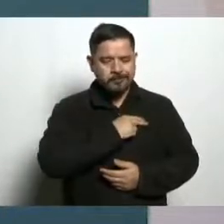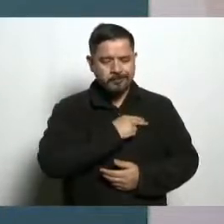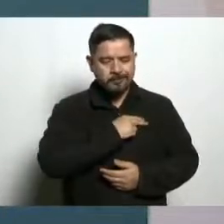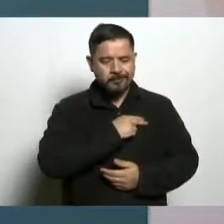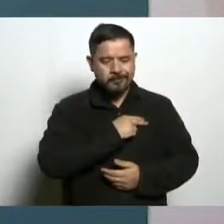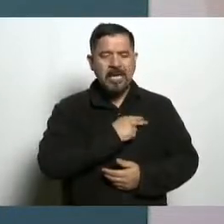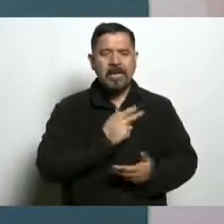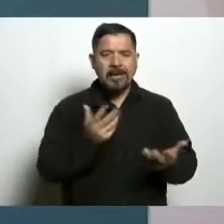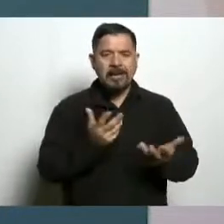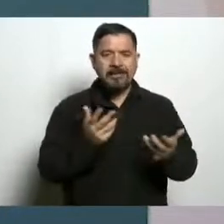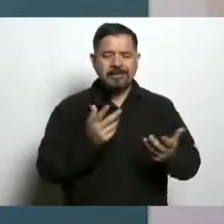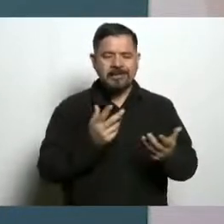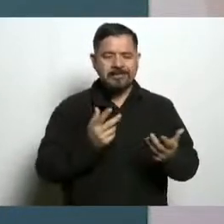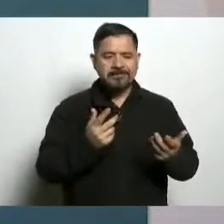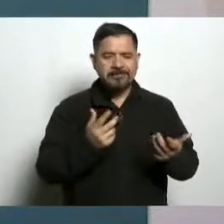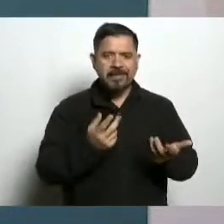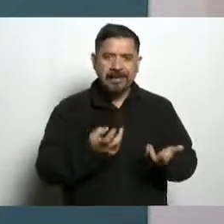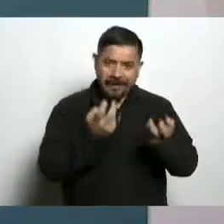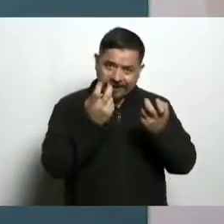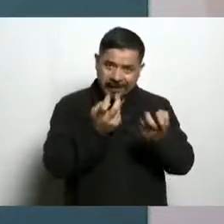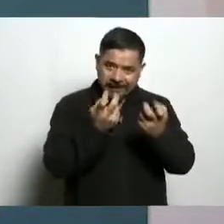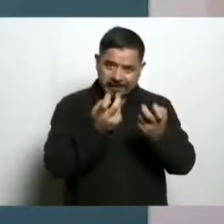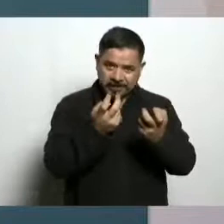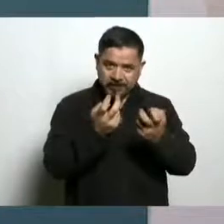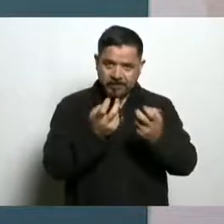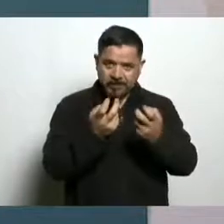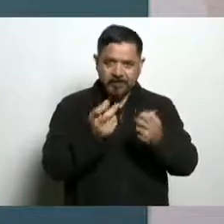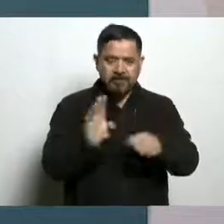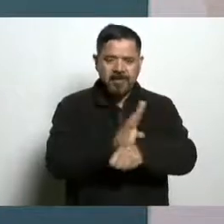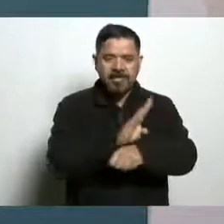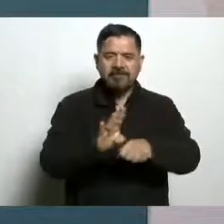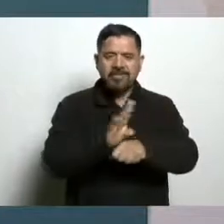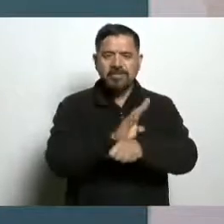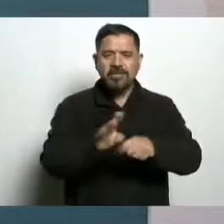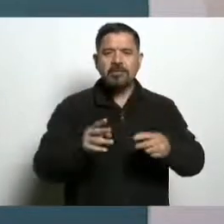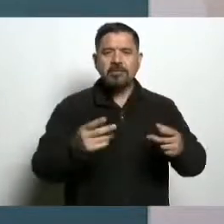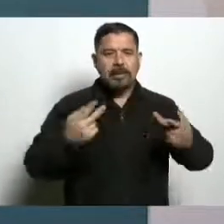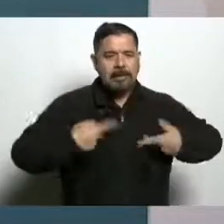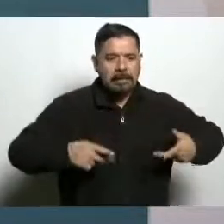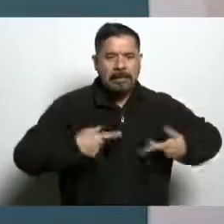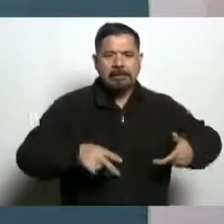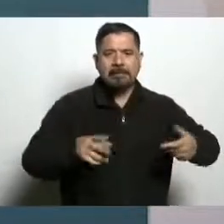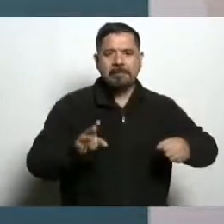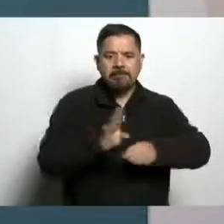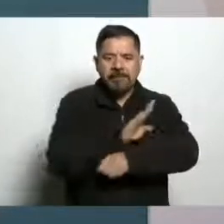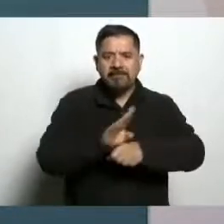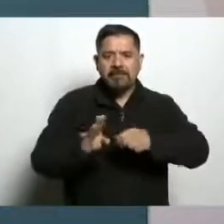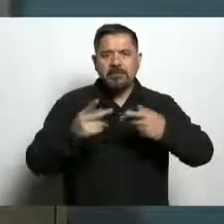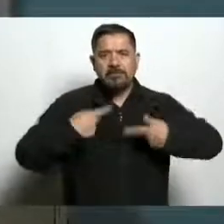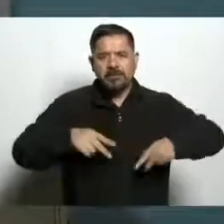esta acción en beneficio de los trabajadores, de la gente de Cananea,